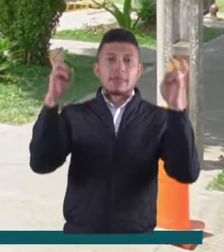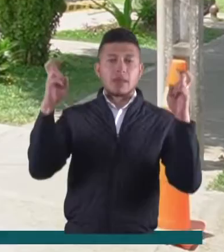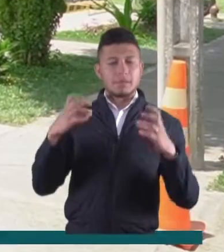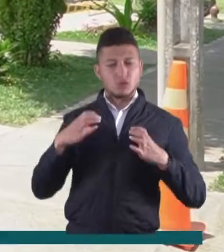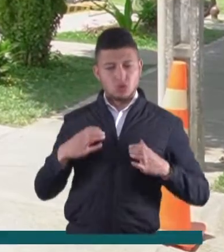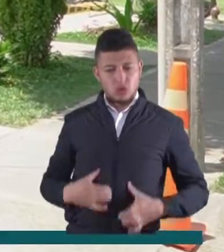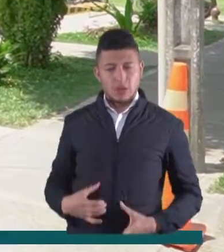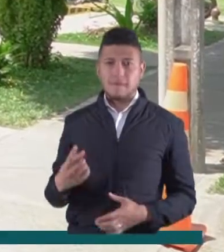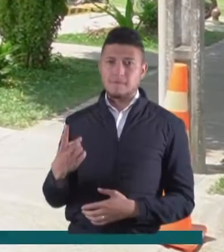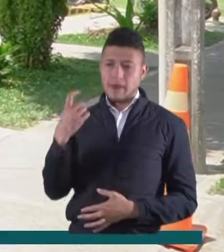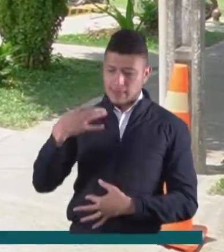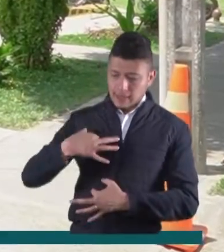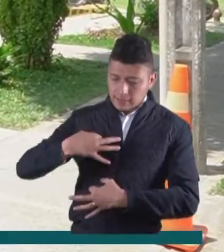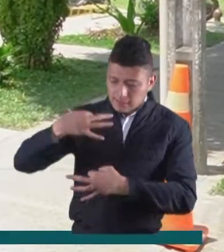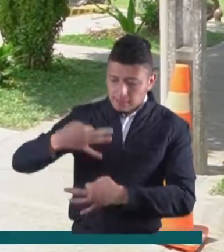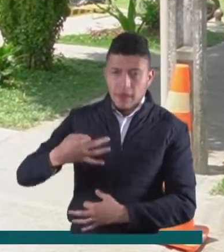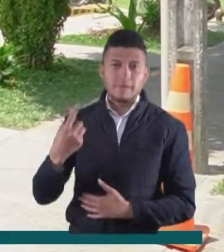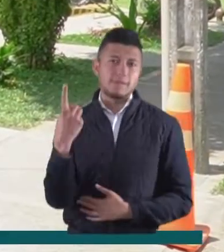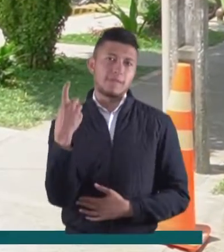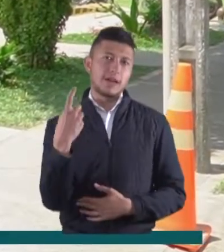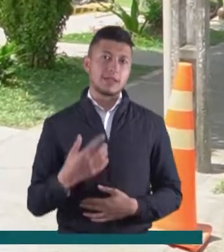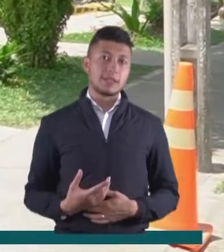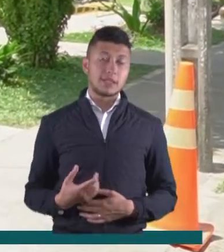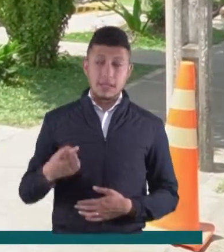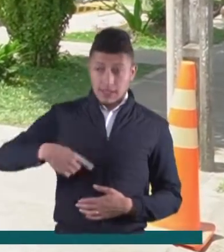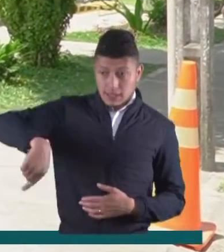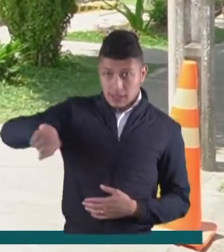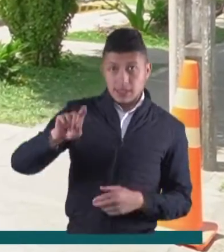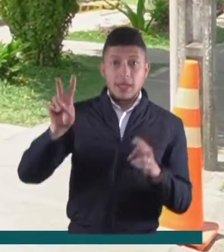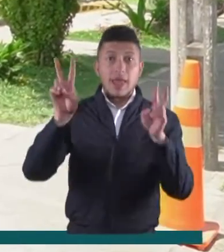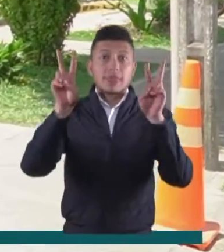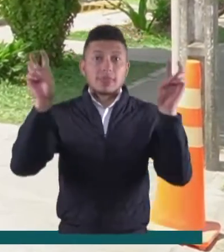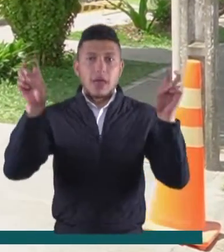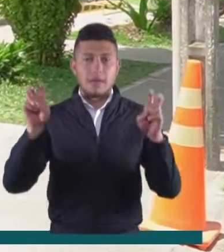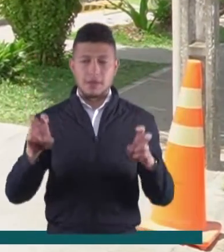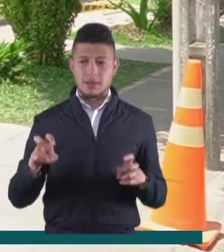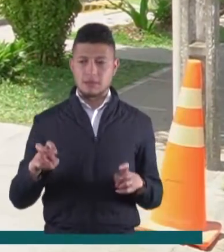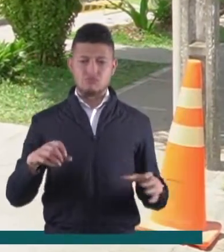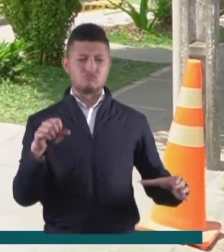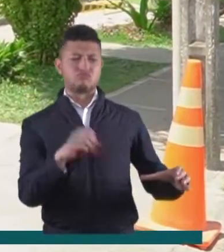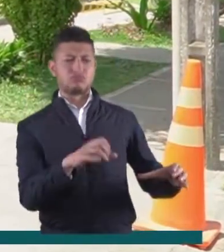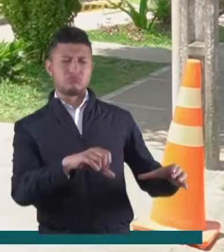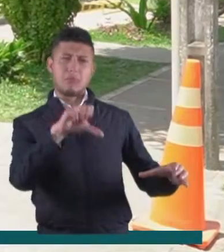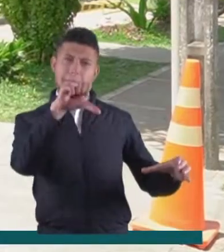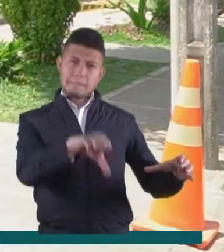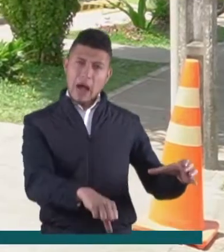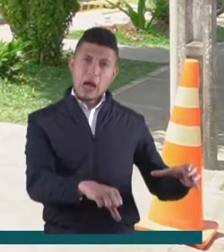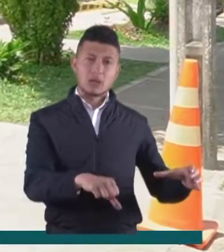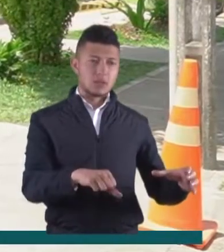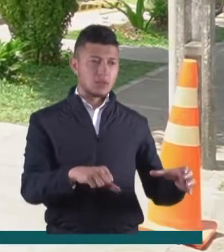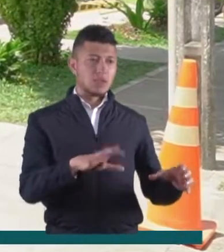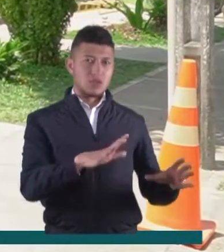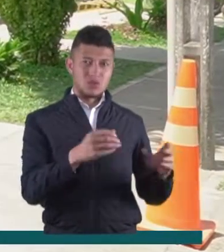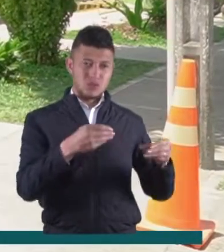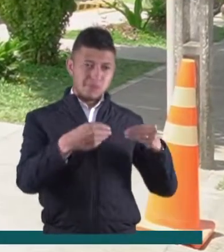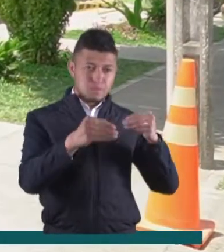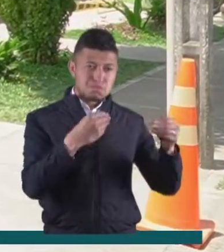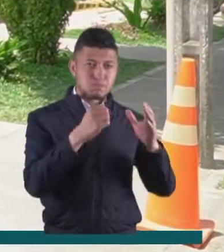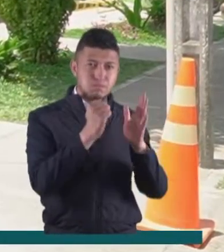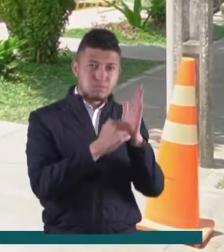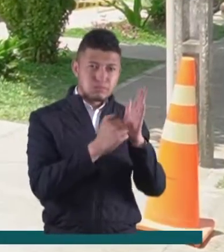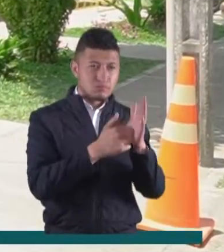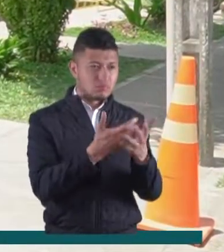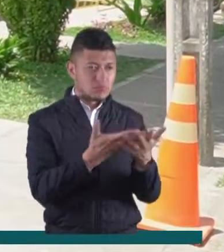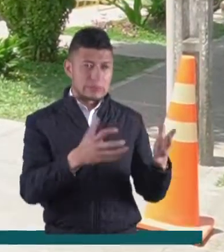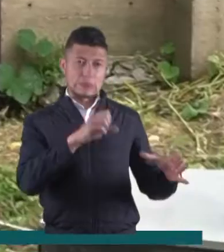la falta de cultura ciudadana esto ligado a la mala disposición y la gestión de residuos sólidos que se puede ver acá en el